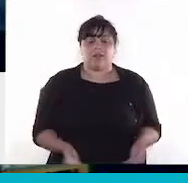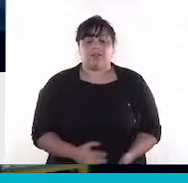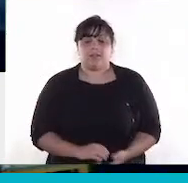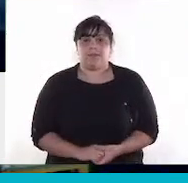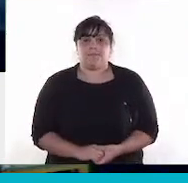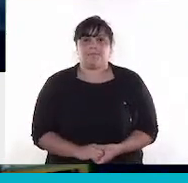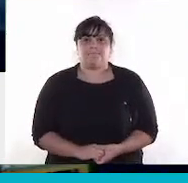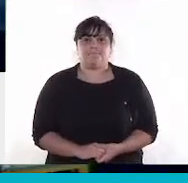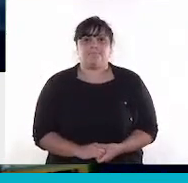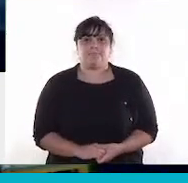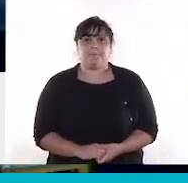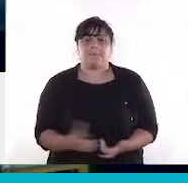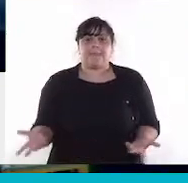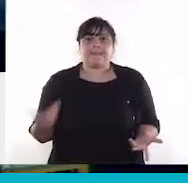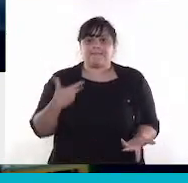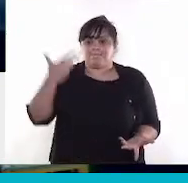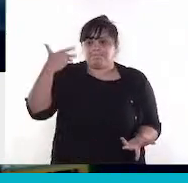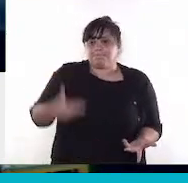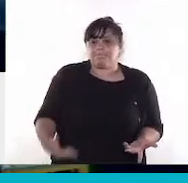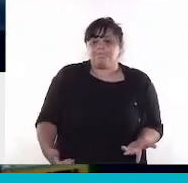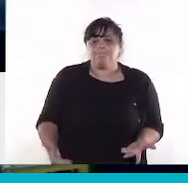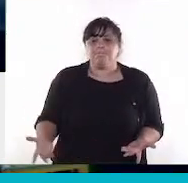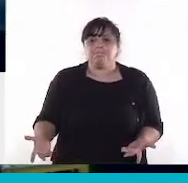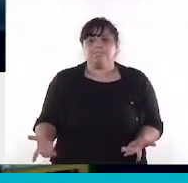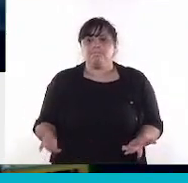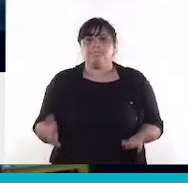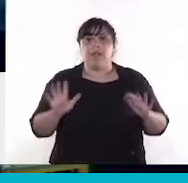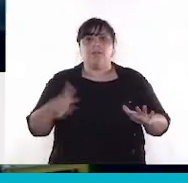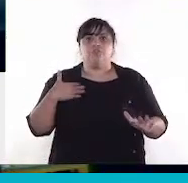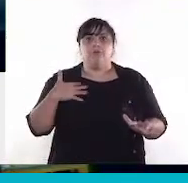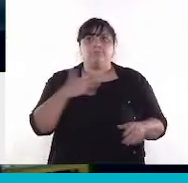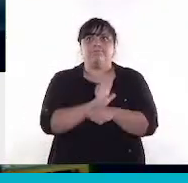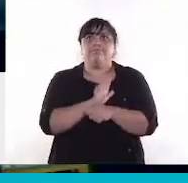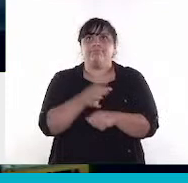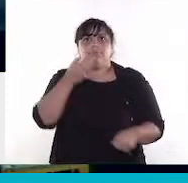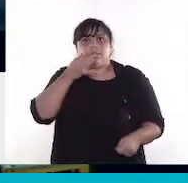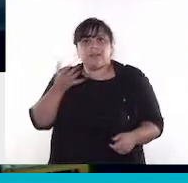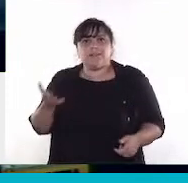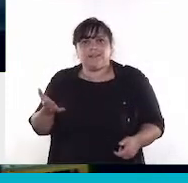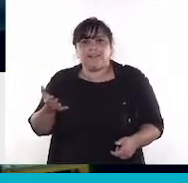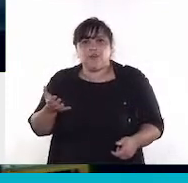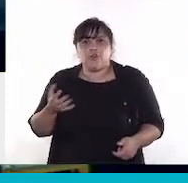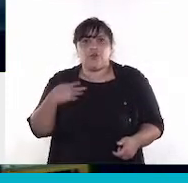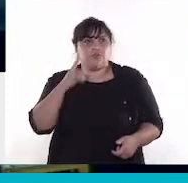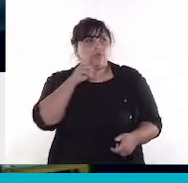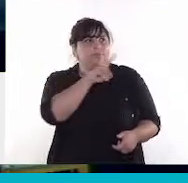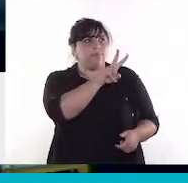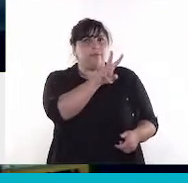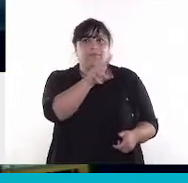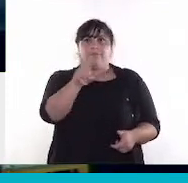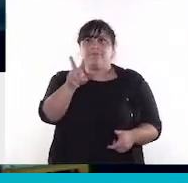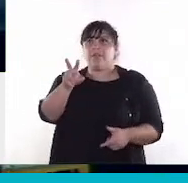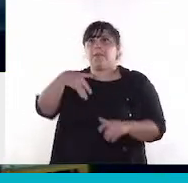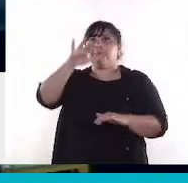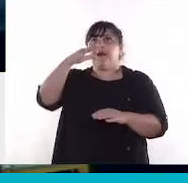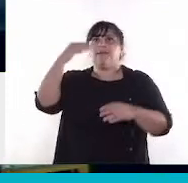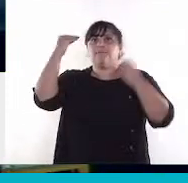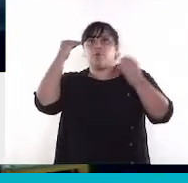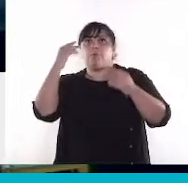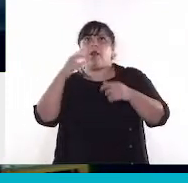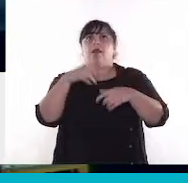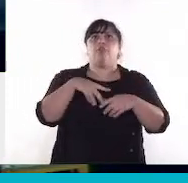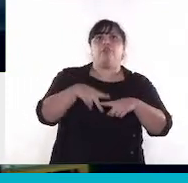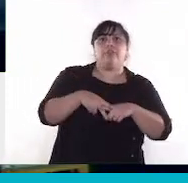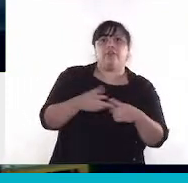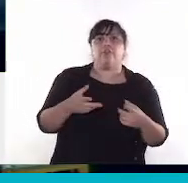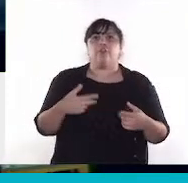Y uno, la verdad que es testigo de esas situaciones y